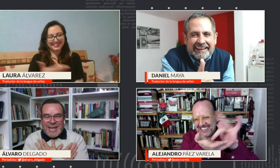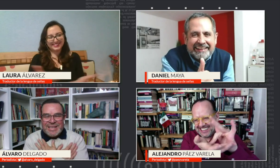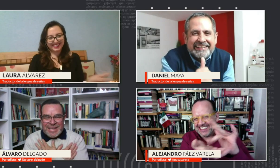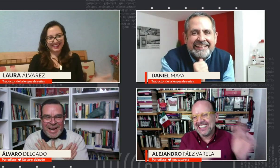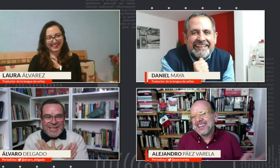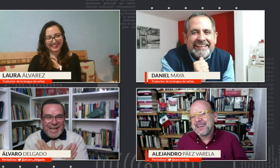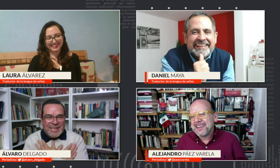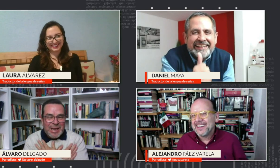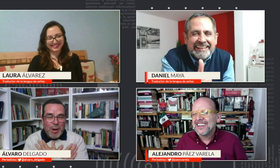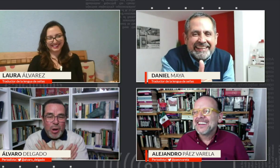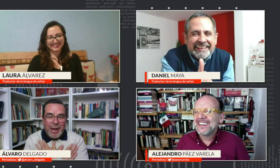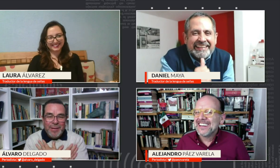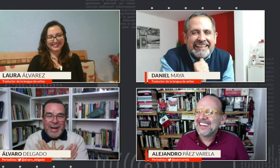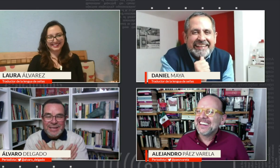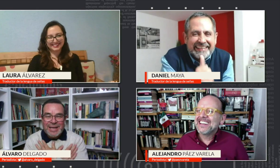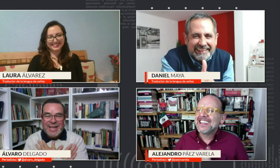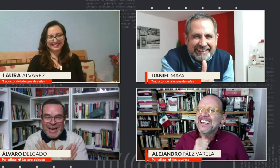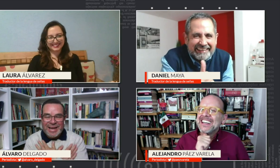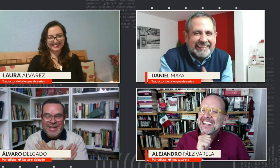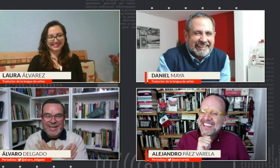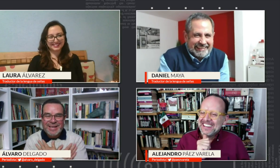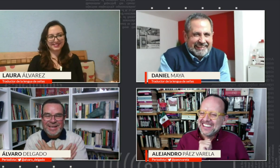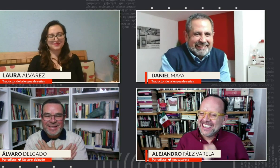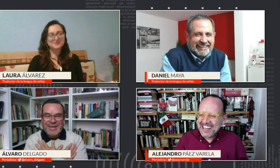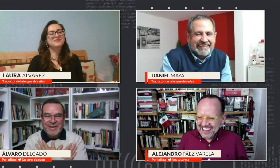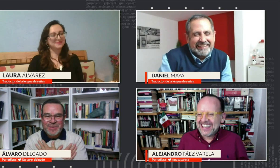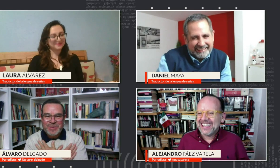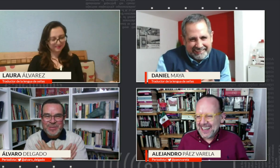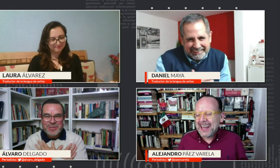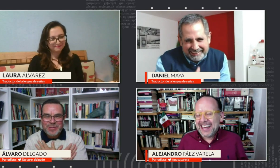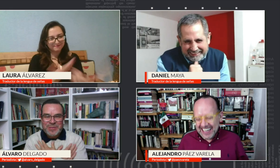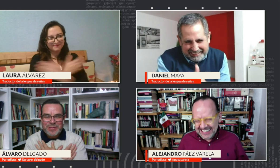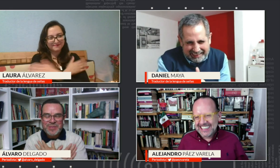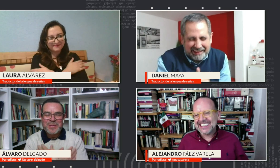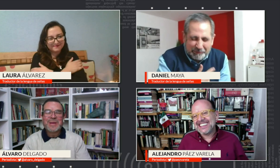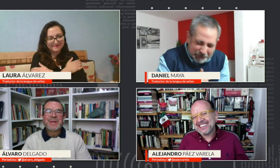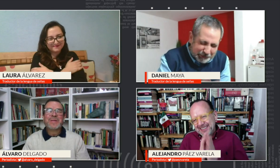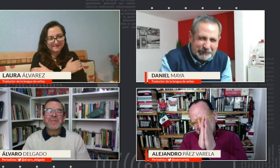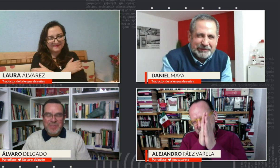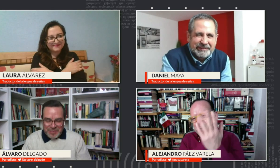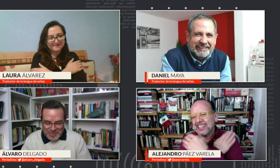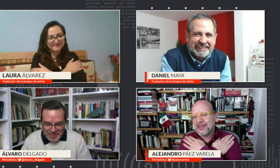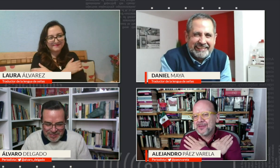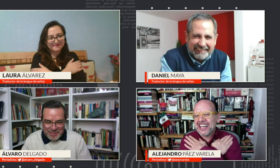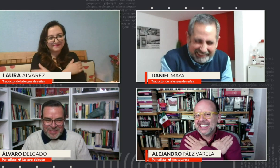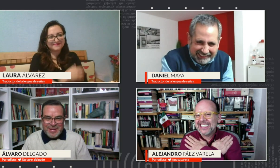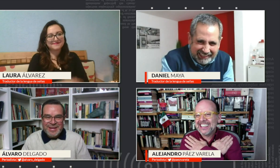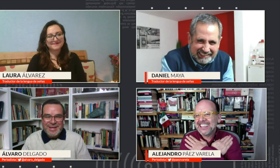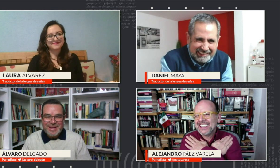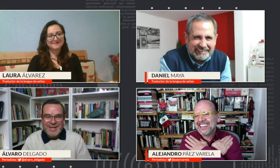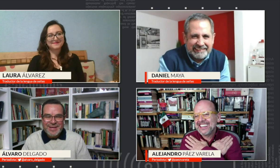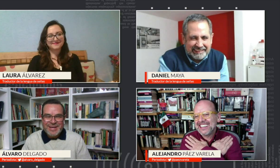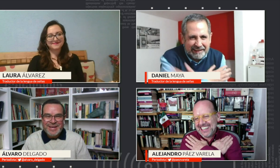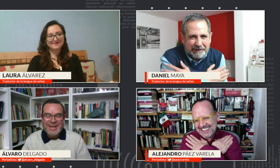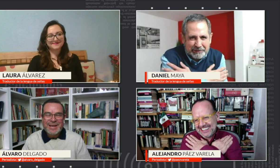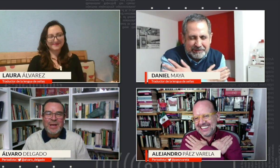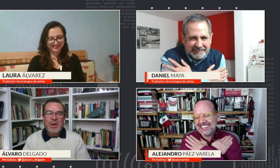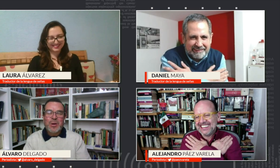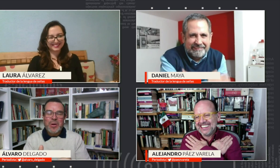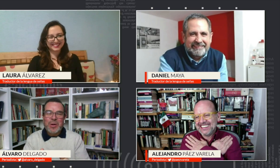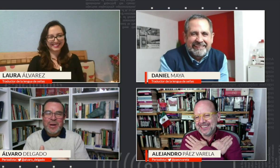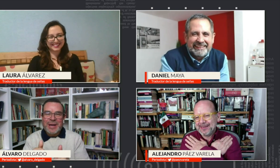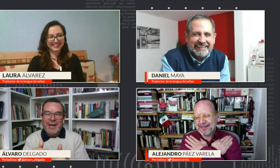Muchas gracias. Gracias, Laura. Gracias, Daniel. De nada. Gracias. Con mucho gusto. Un abrazo muy grande. Gracias.